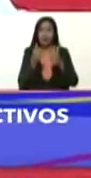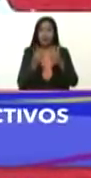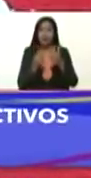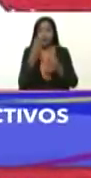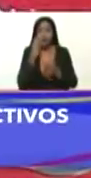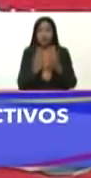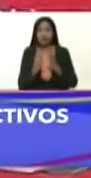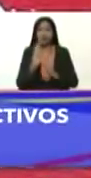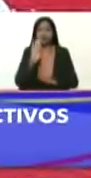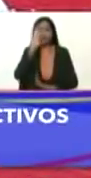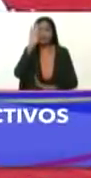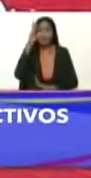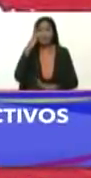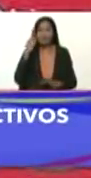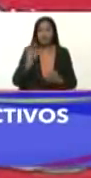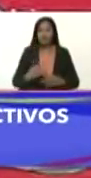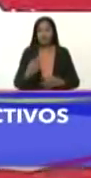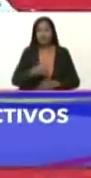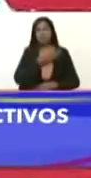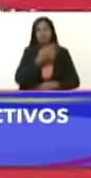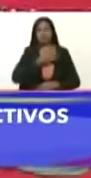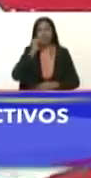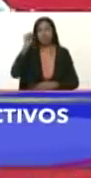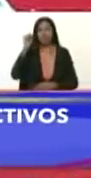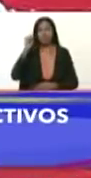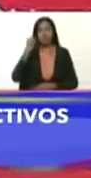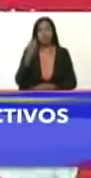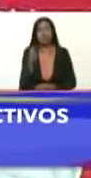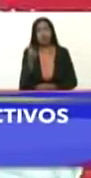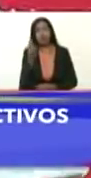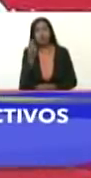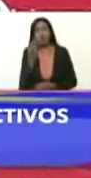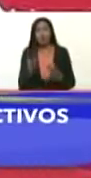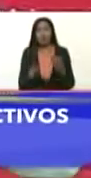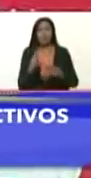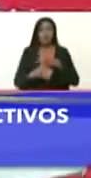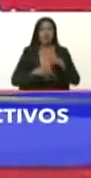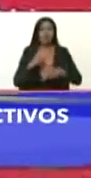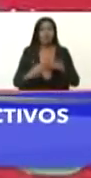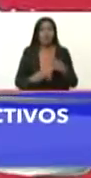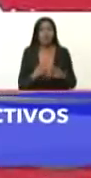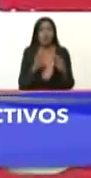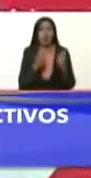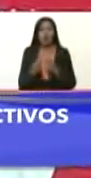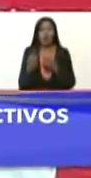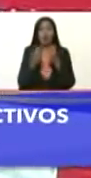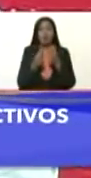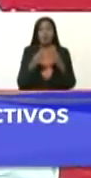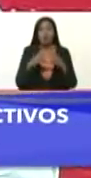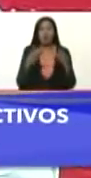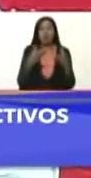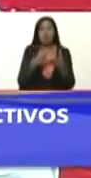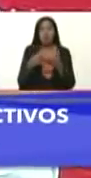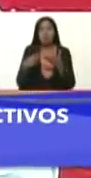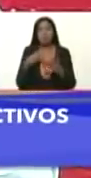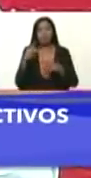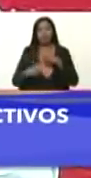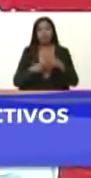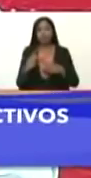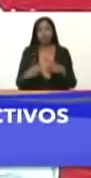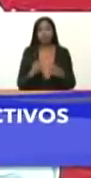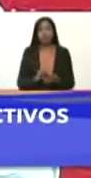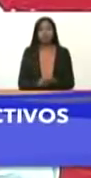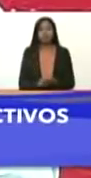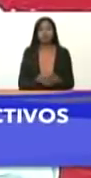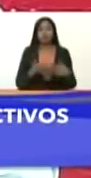verdad verdadita el socialismo económico productivo, el socialismo de la clase obrera productiva, es